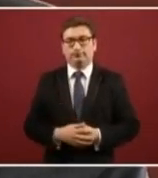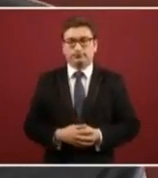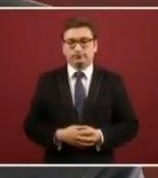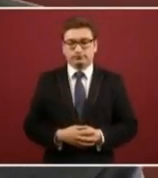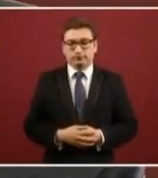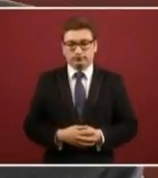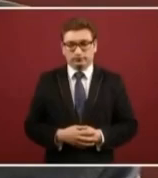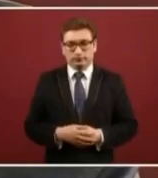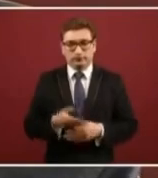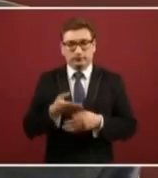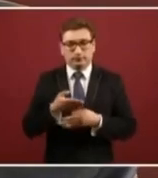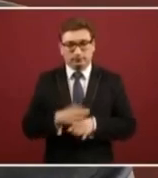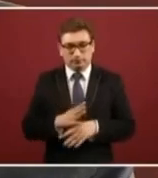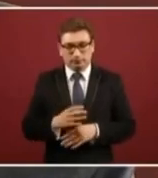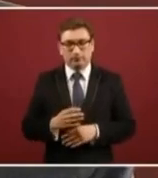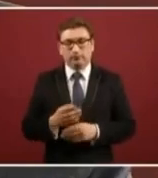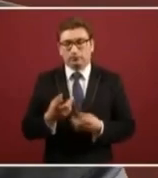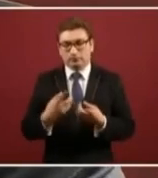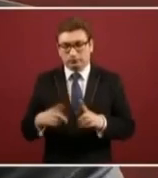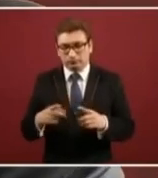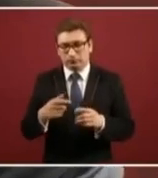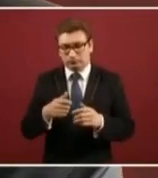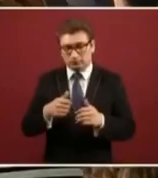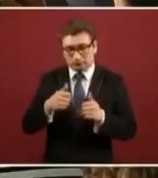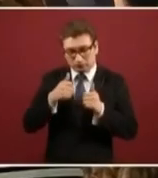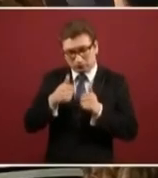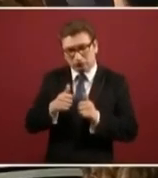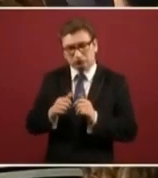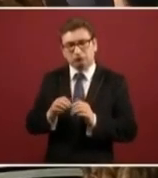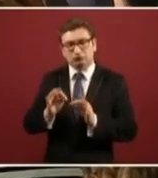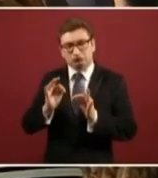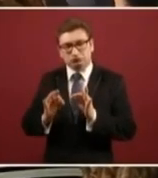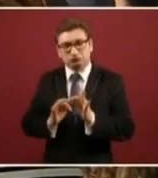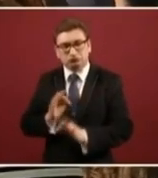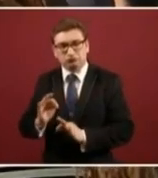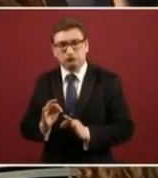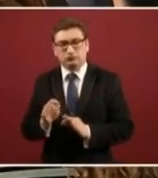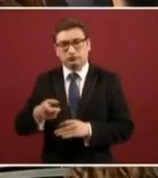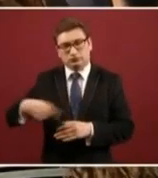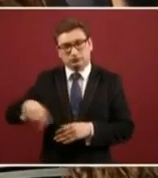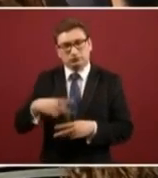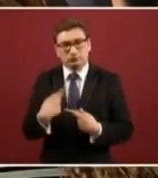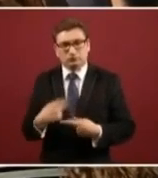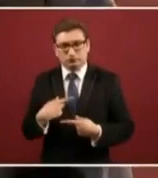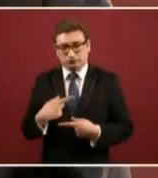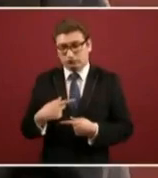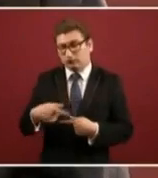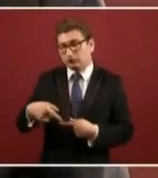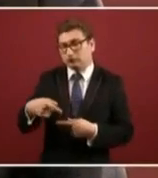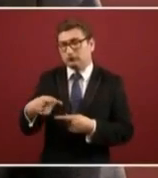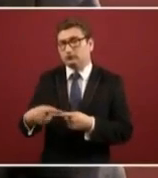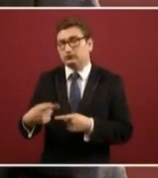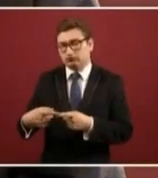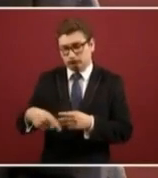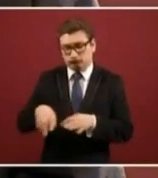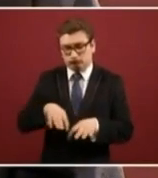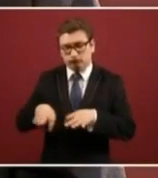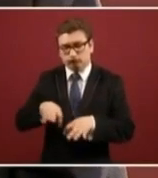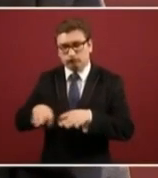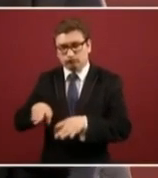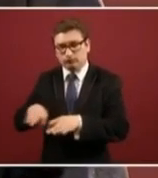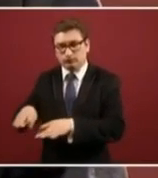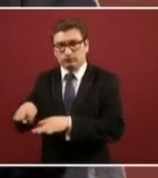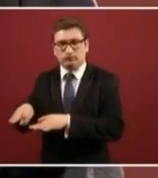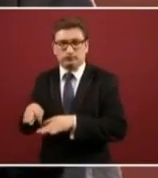que la banca de desarrollo dé un tratamiento especial a los productores